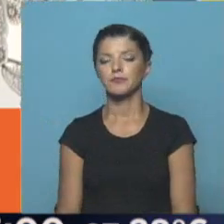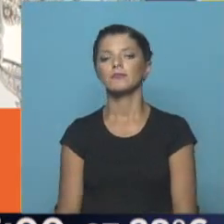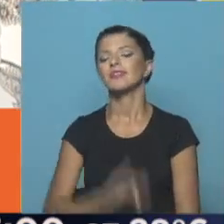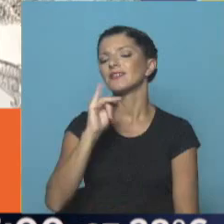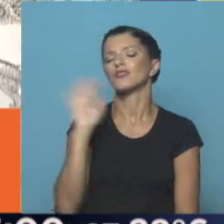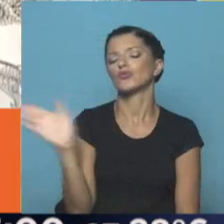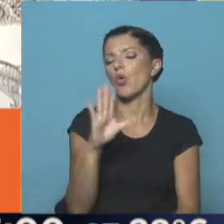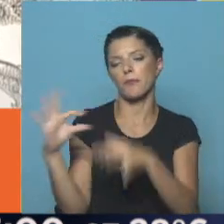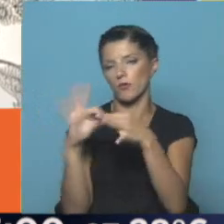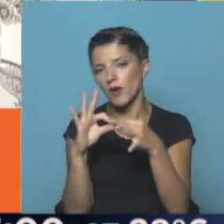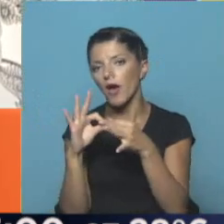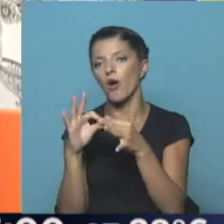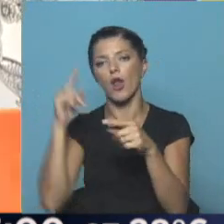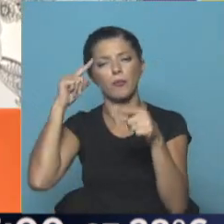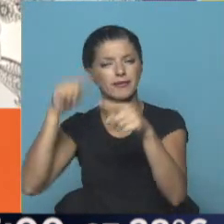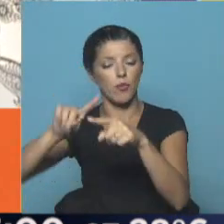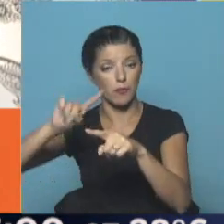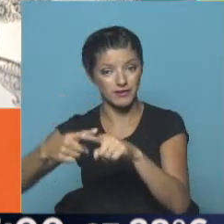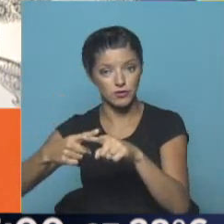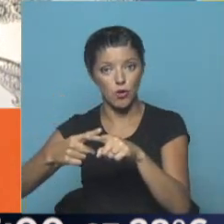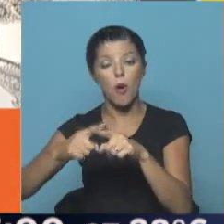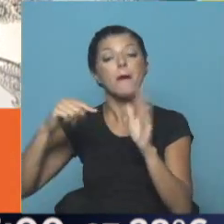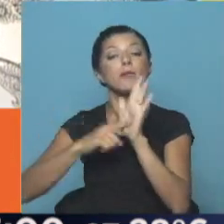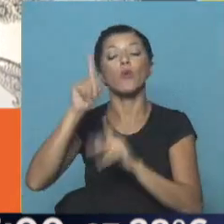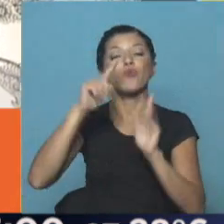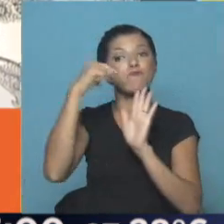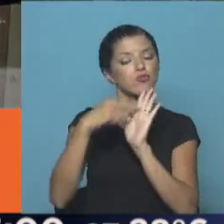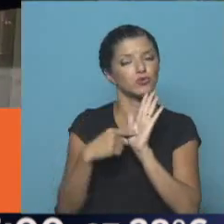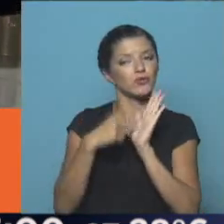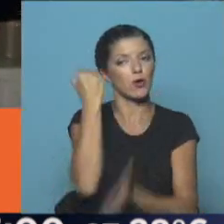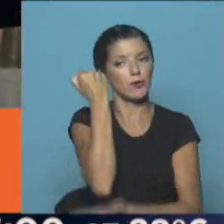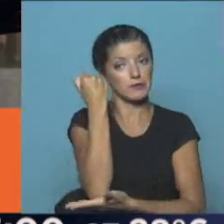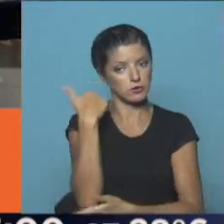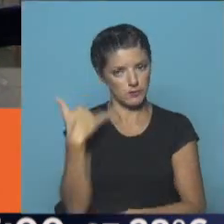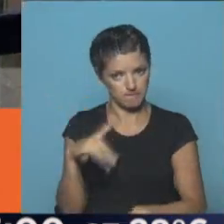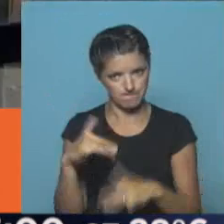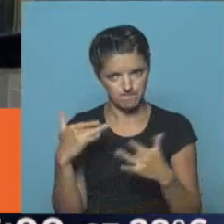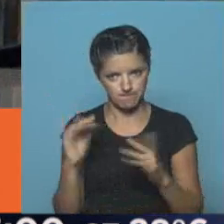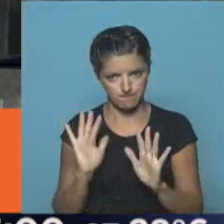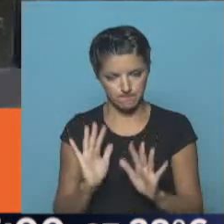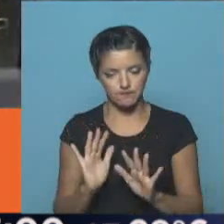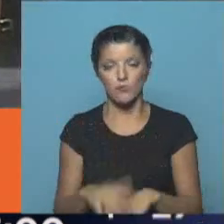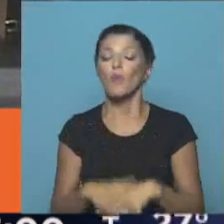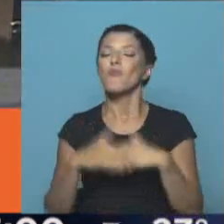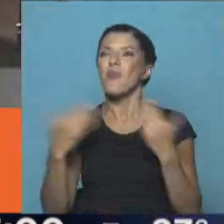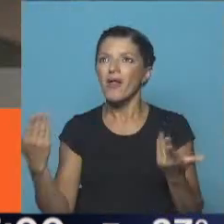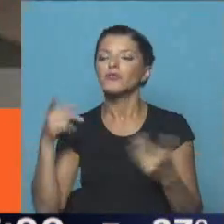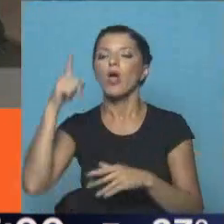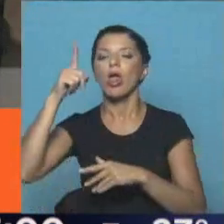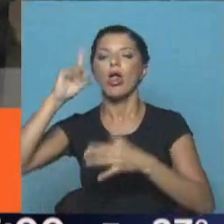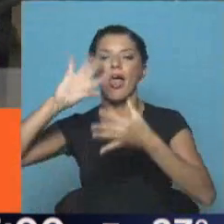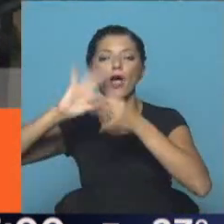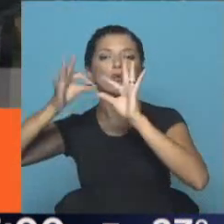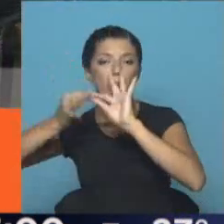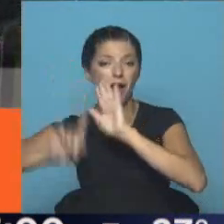desafíos políticos, pero hay cuestiones económicas muy severas que tienen a la Europa